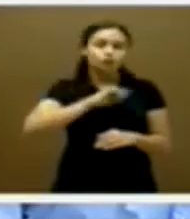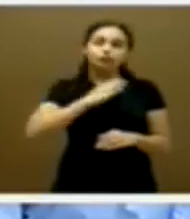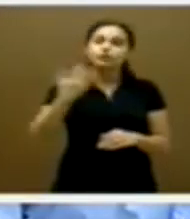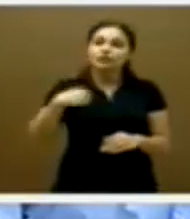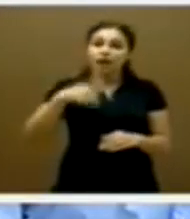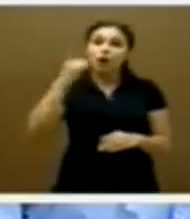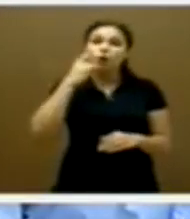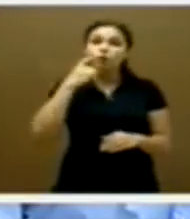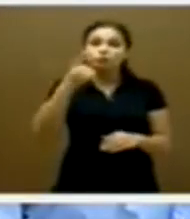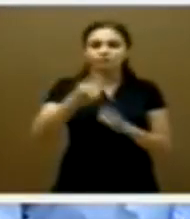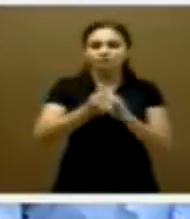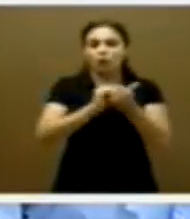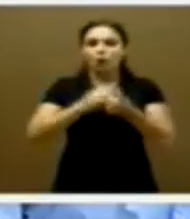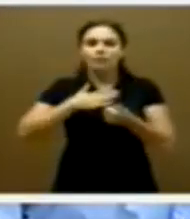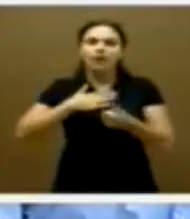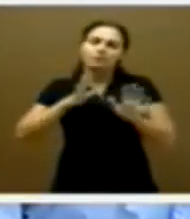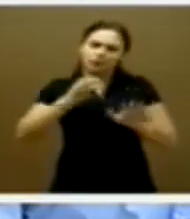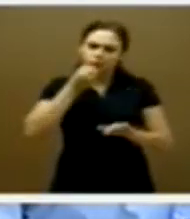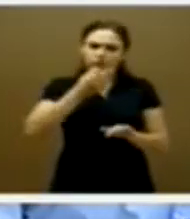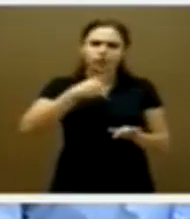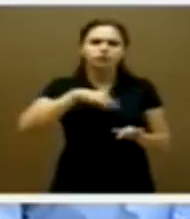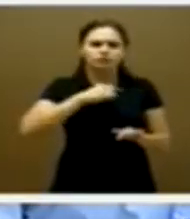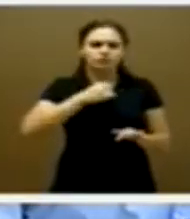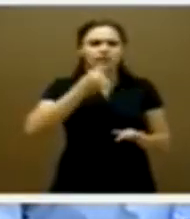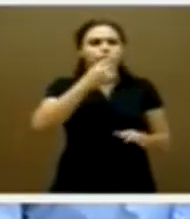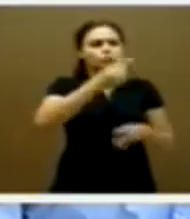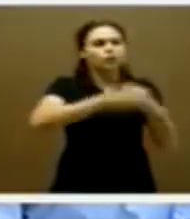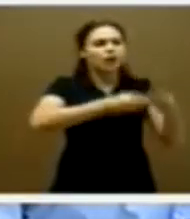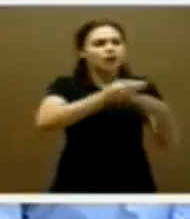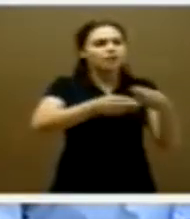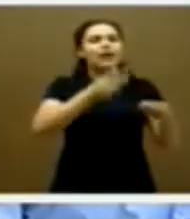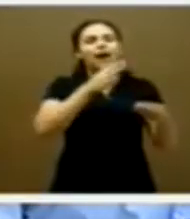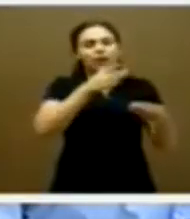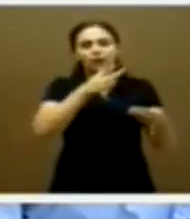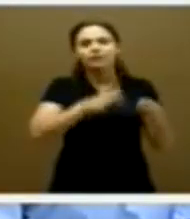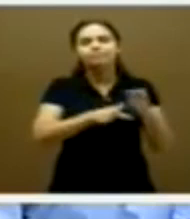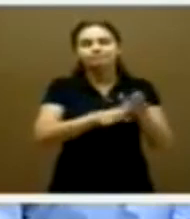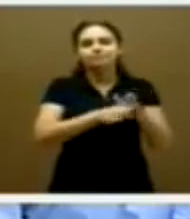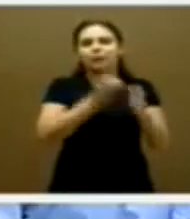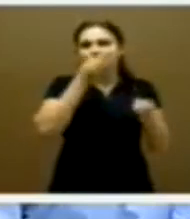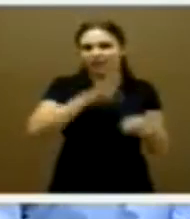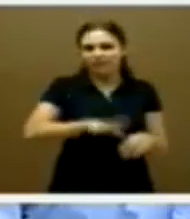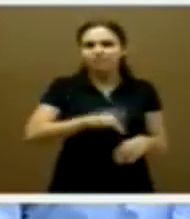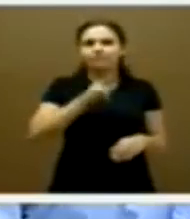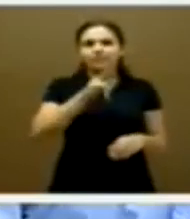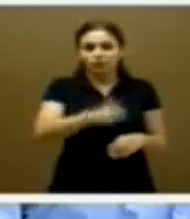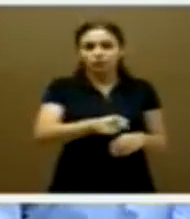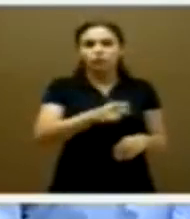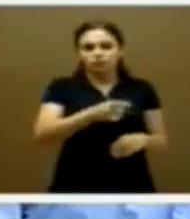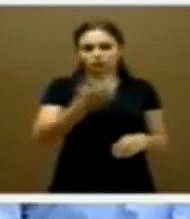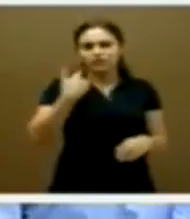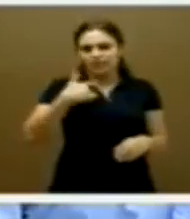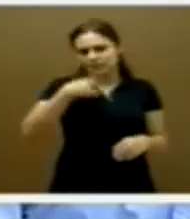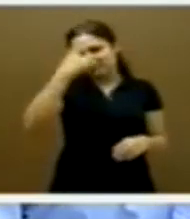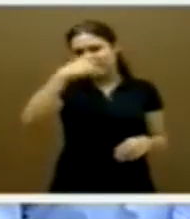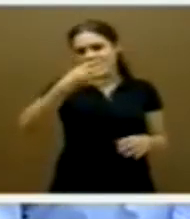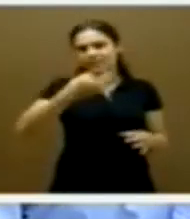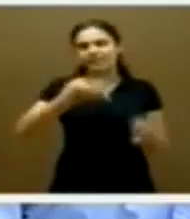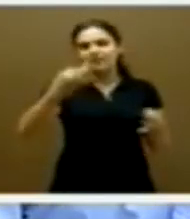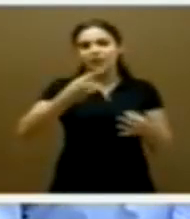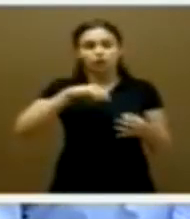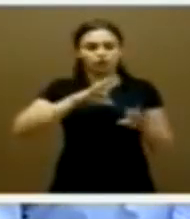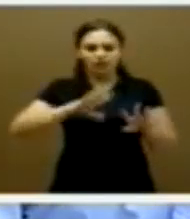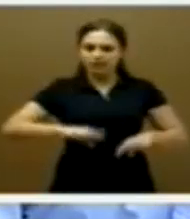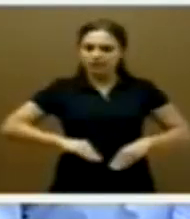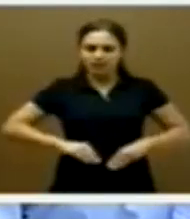nos copien, pero eso está bien. Quiere decir que, cuando lo hacen, van por buen camino. Vaya por delante que no concebimos que se